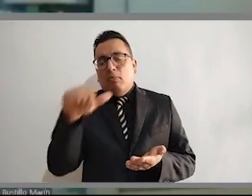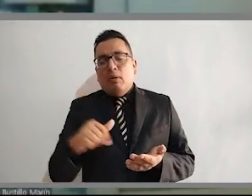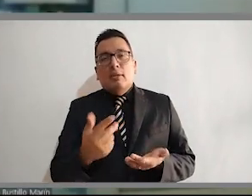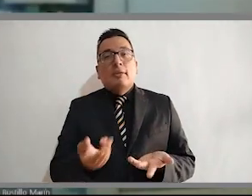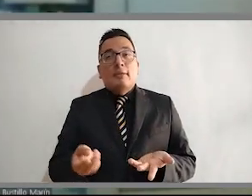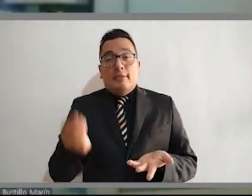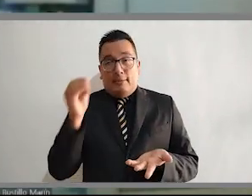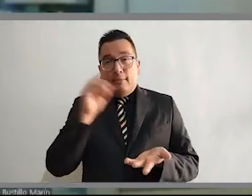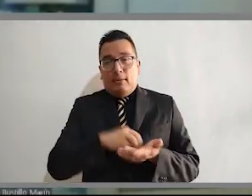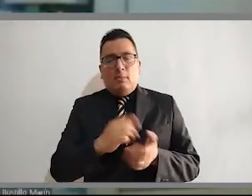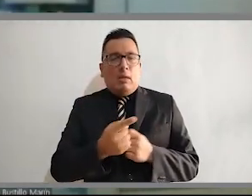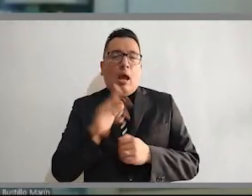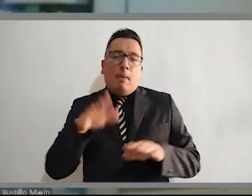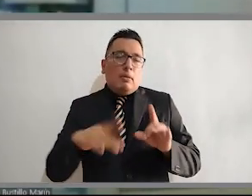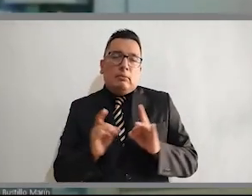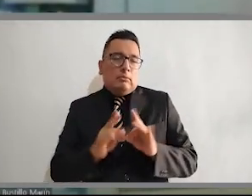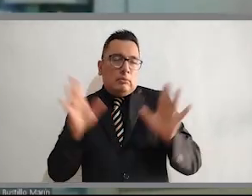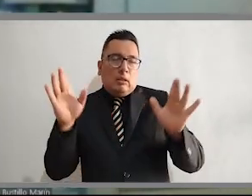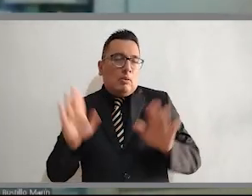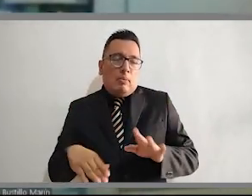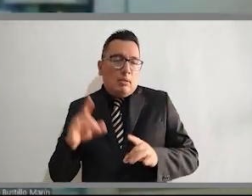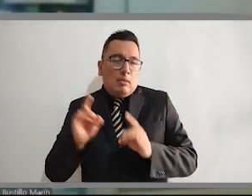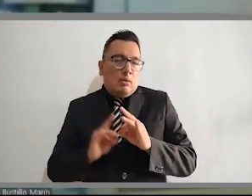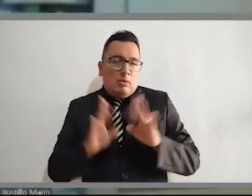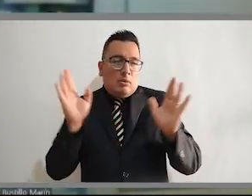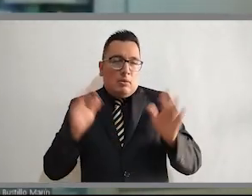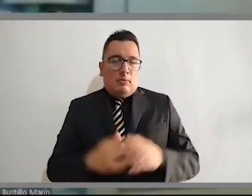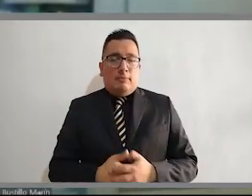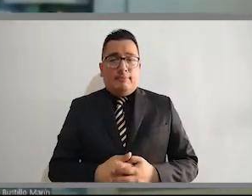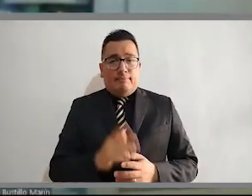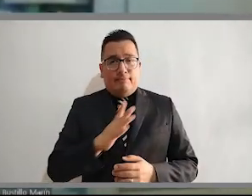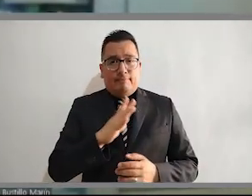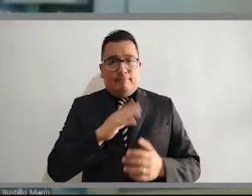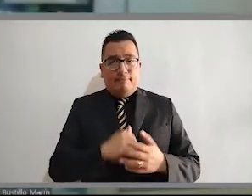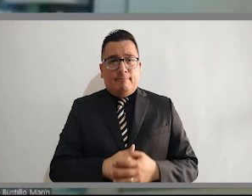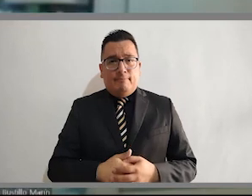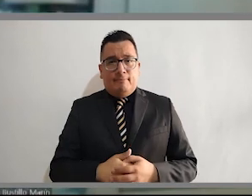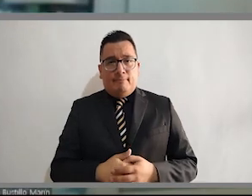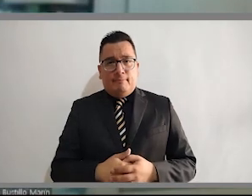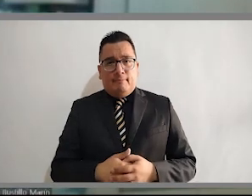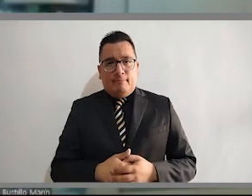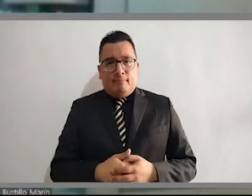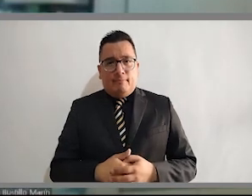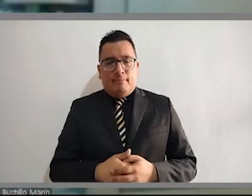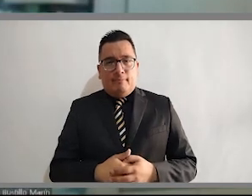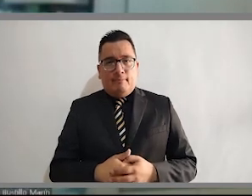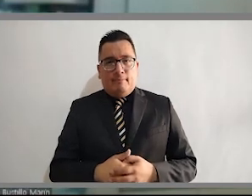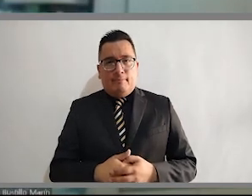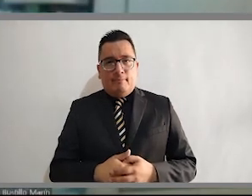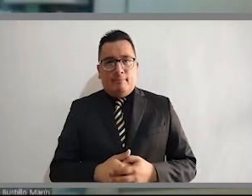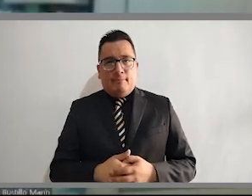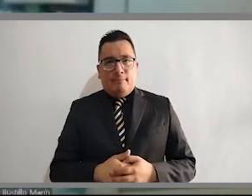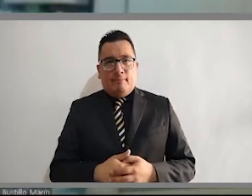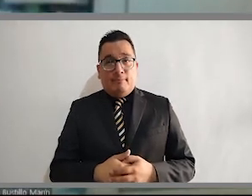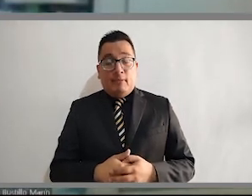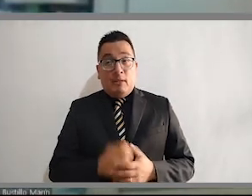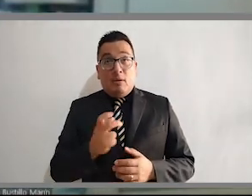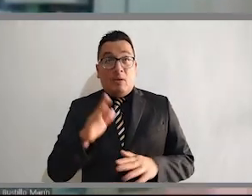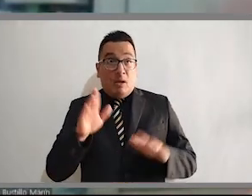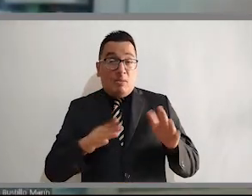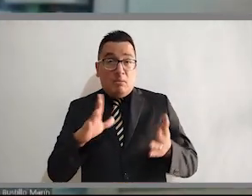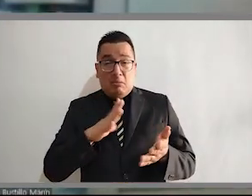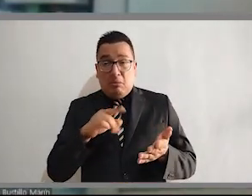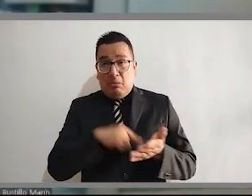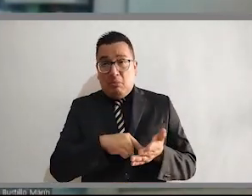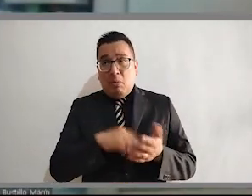a partir, ¿no?, de los casos en concreto y los casos específicos que se van dando en cada uno de los contextos que se presentan. Y a